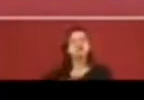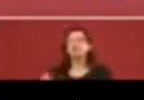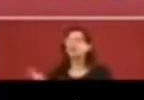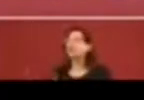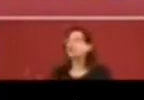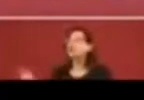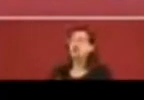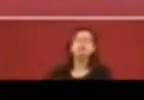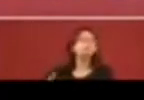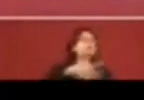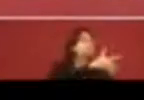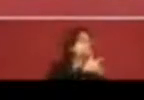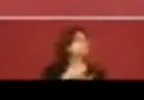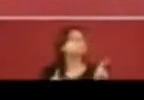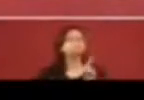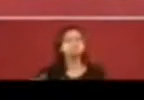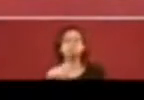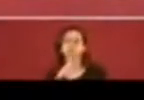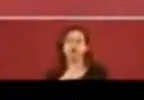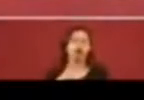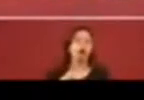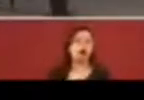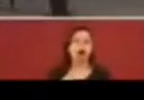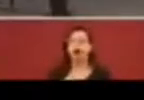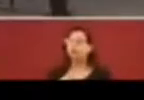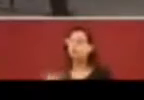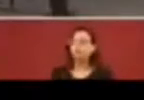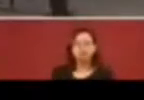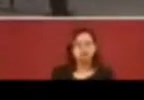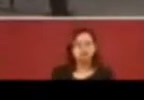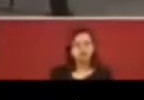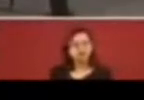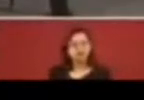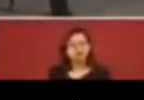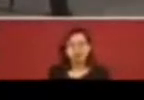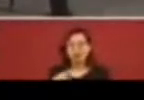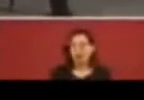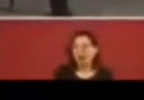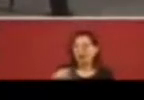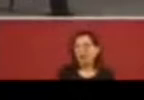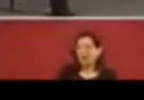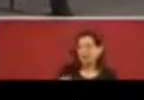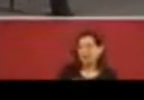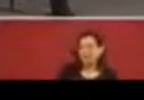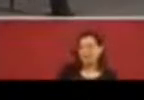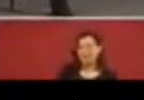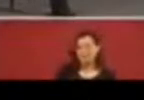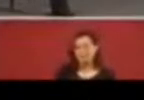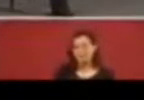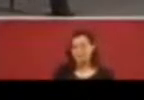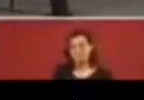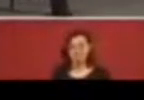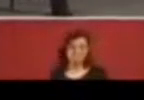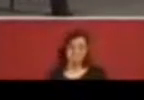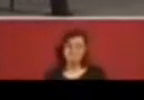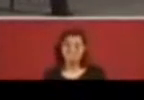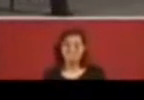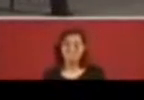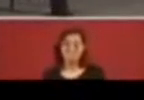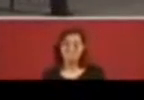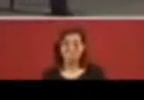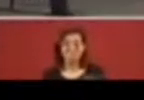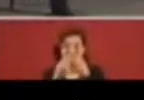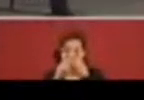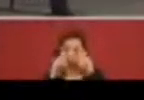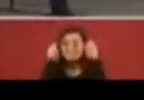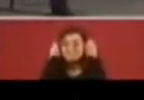días en todas partes del país y del mundo. Entonces, comprar este tipo de cubrebocas actúa como un mecanismo